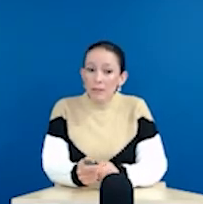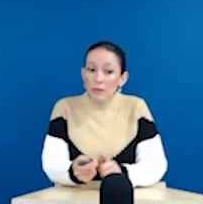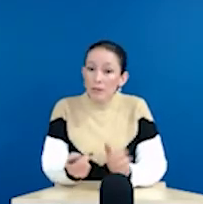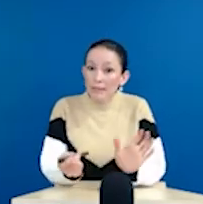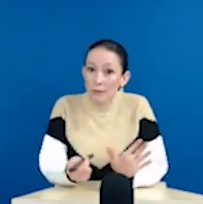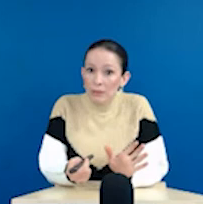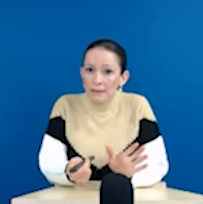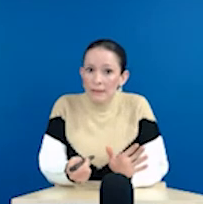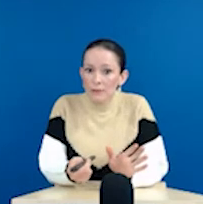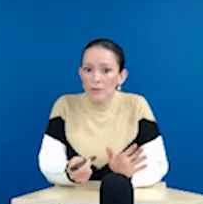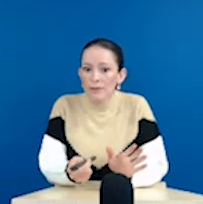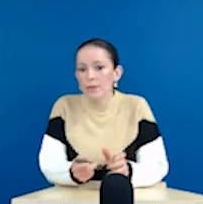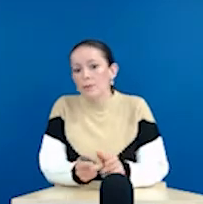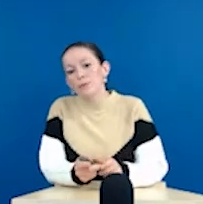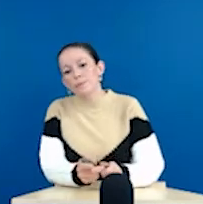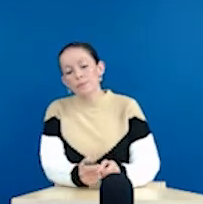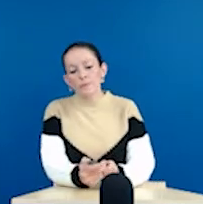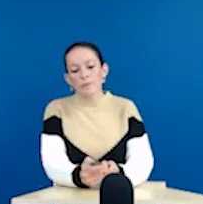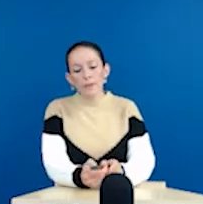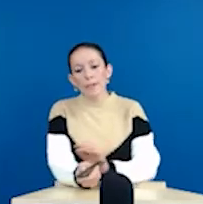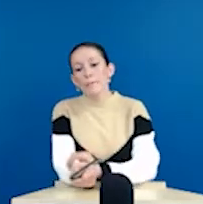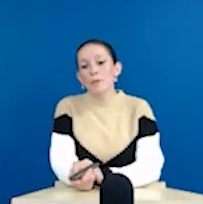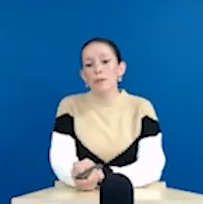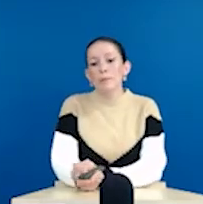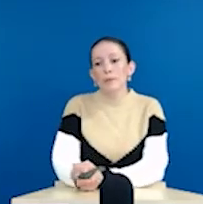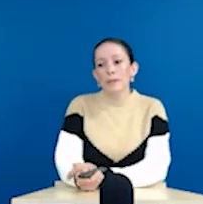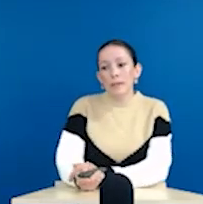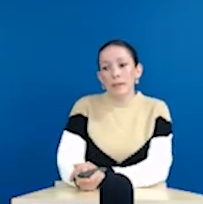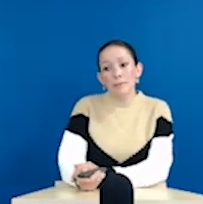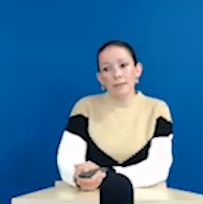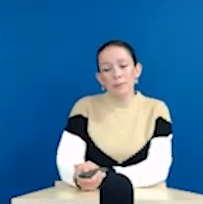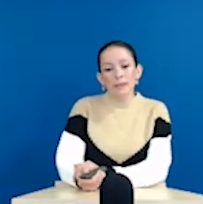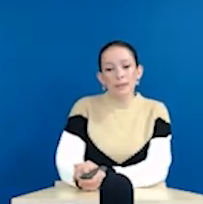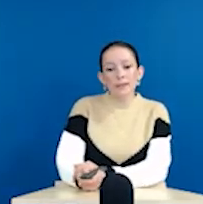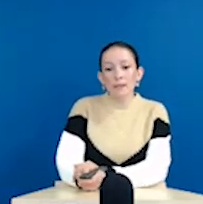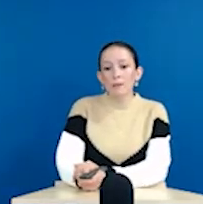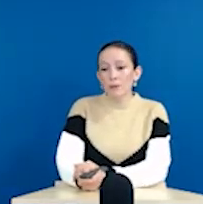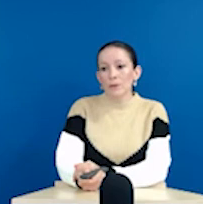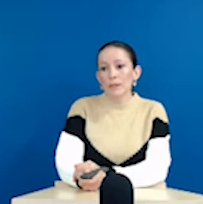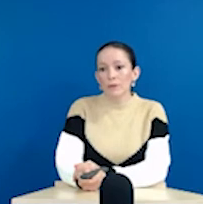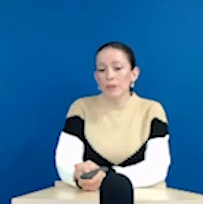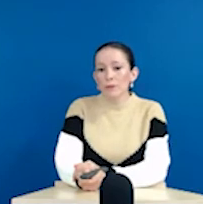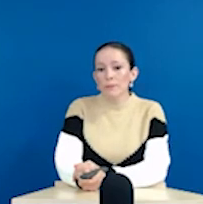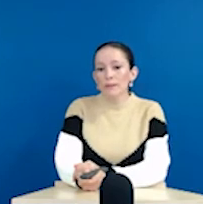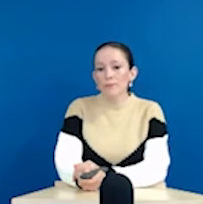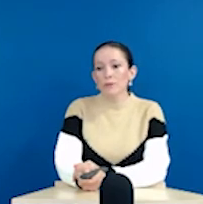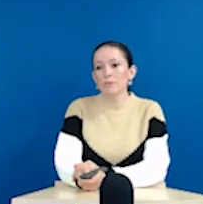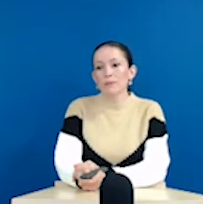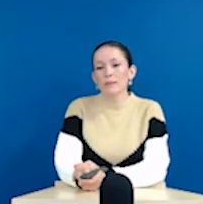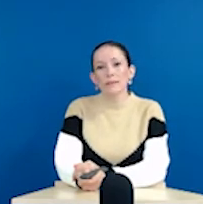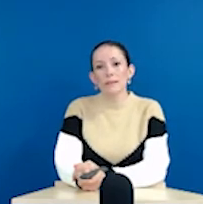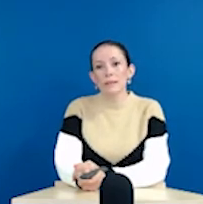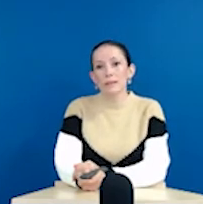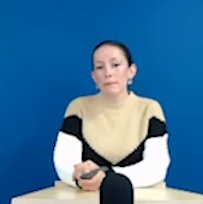muy enfáticos en esa utilización de esos residuos. Y por último, y más importante, es el control de los síntomas.